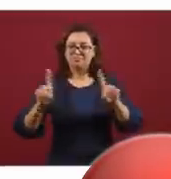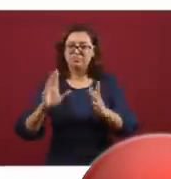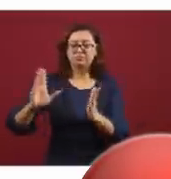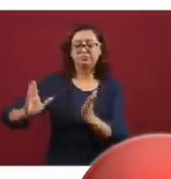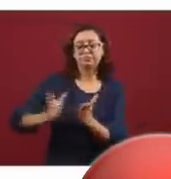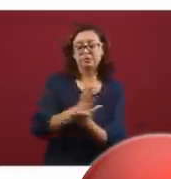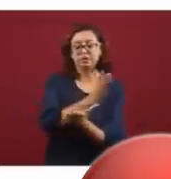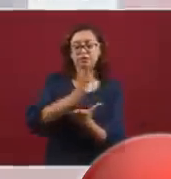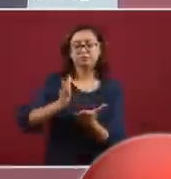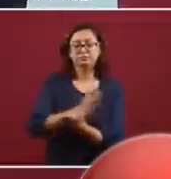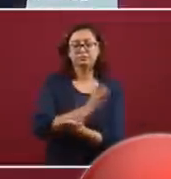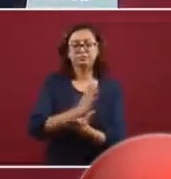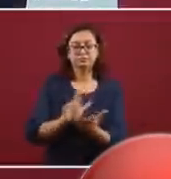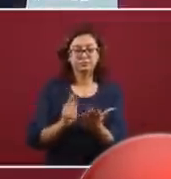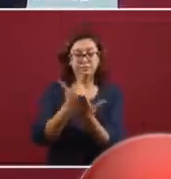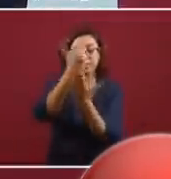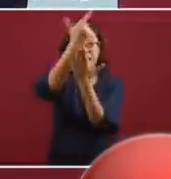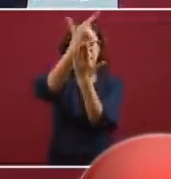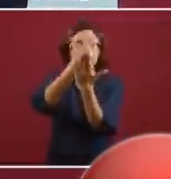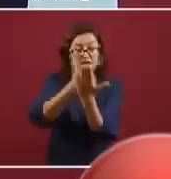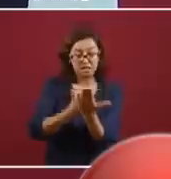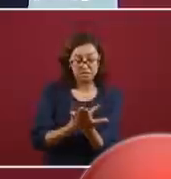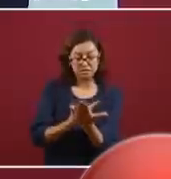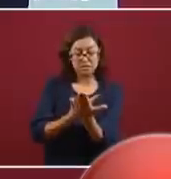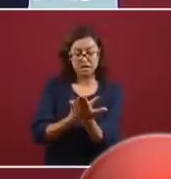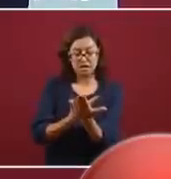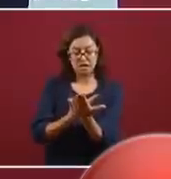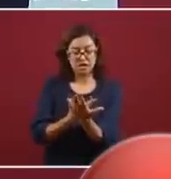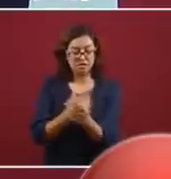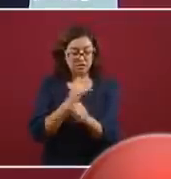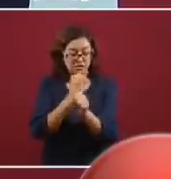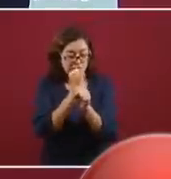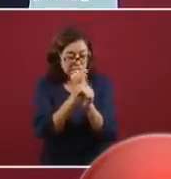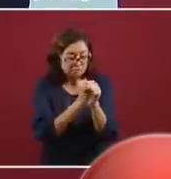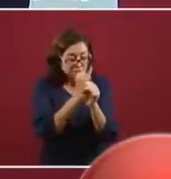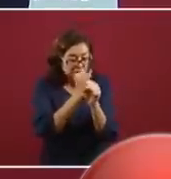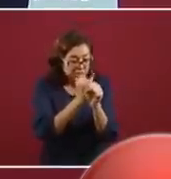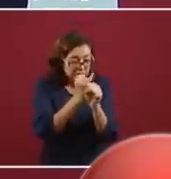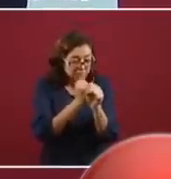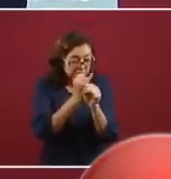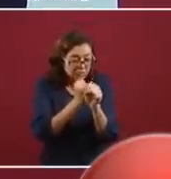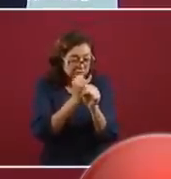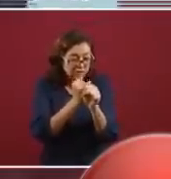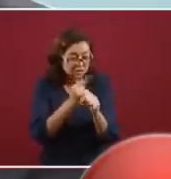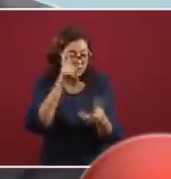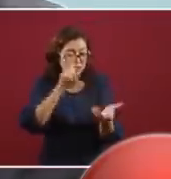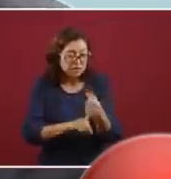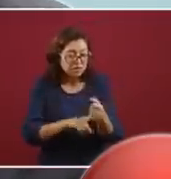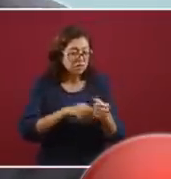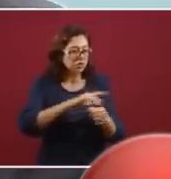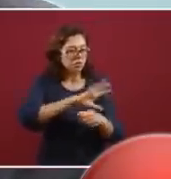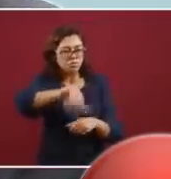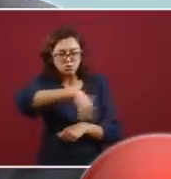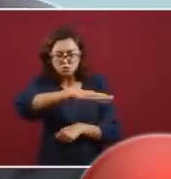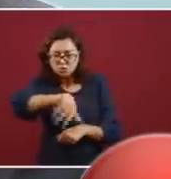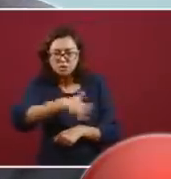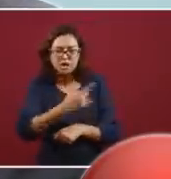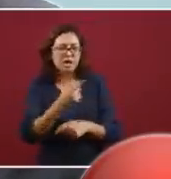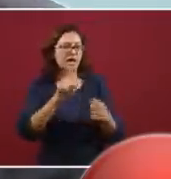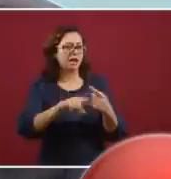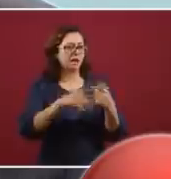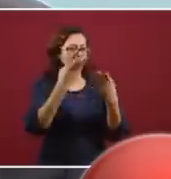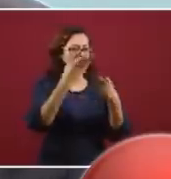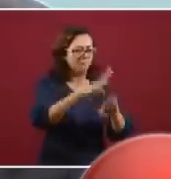van aquellos que después de haberlos investigado de bienes exhaustivamente, se hacen investigaciones internas en el sector